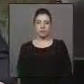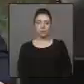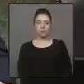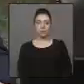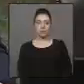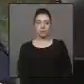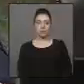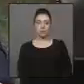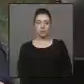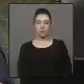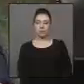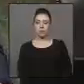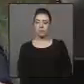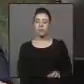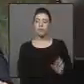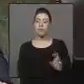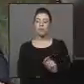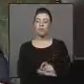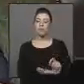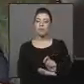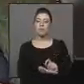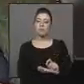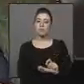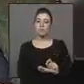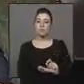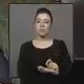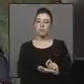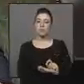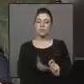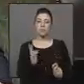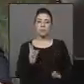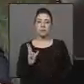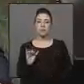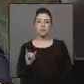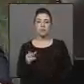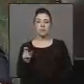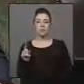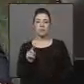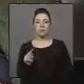Ahora el señor Prosecretario de nuestra Corporación, don Luis Rojas, dará a conocer los actos